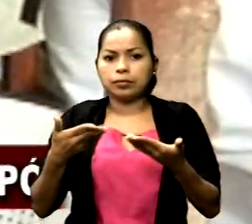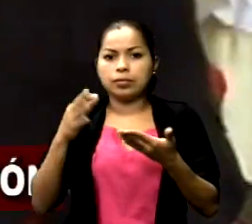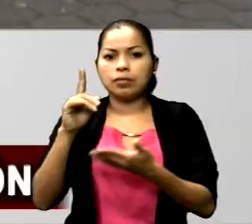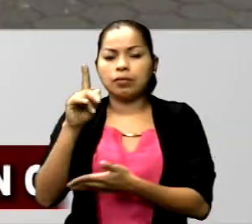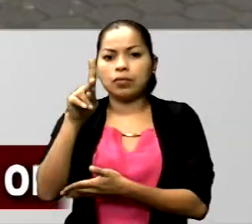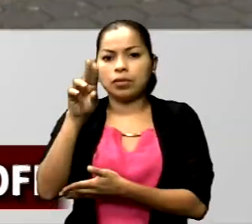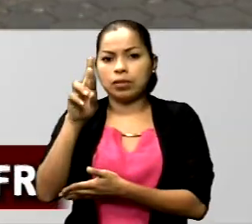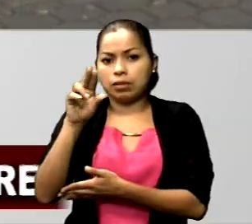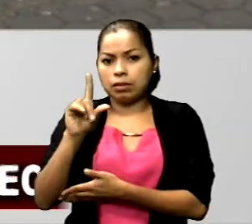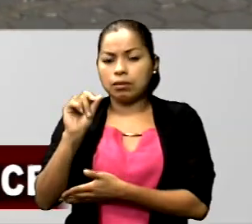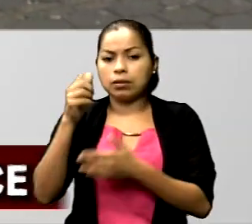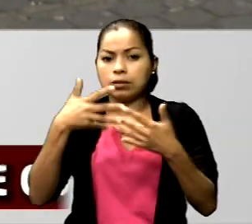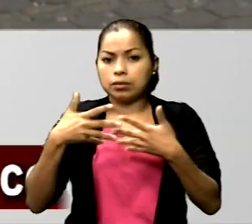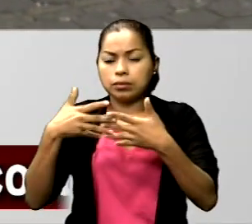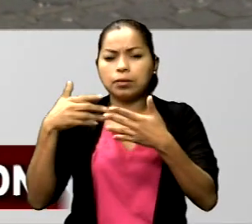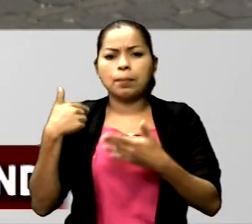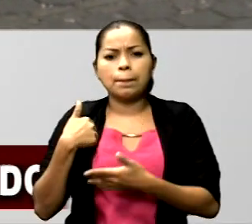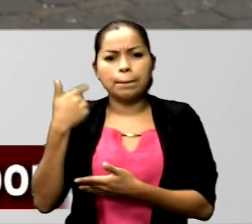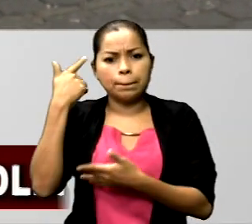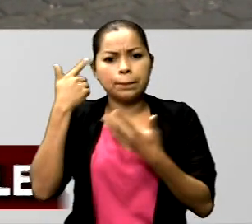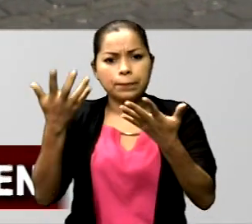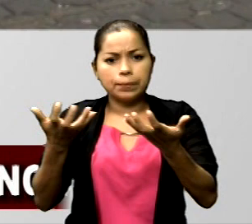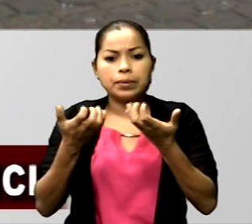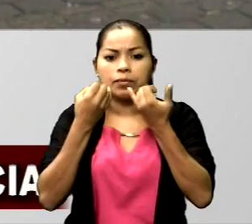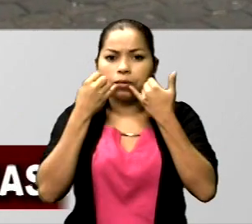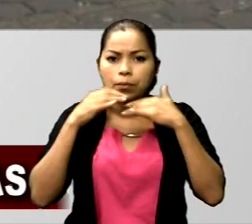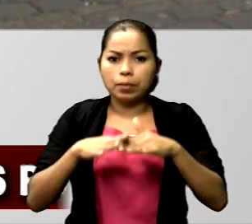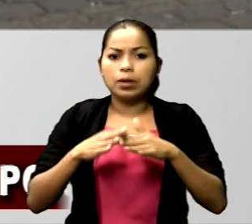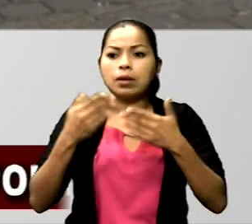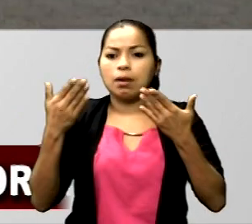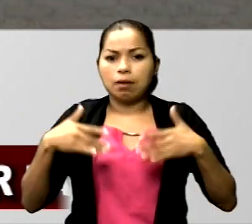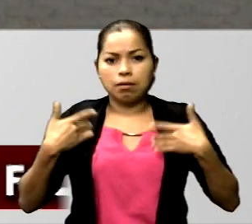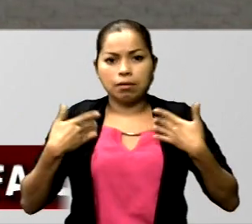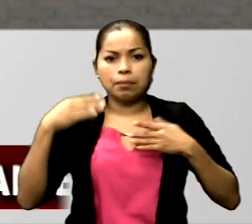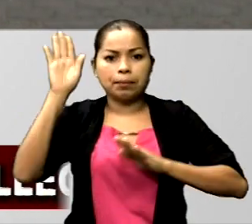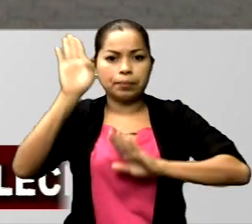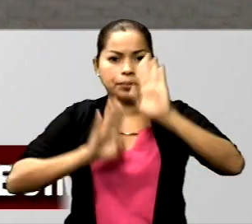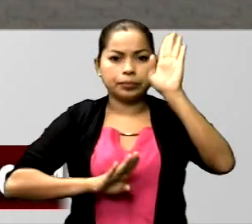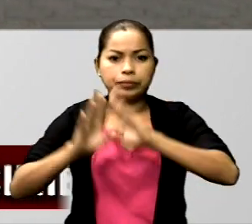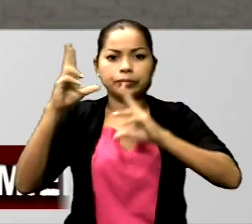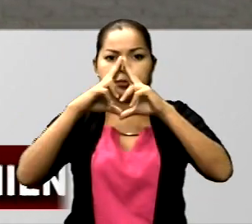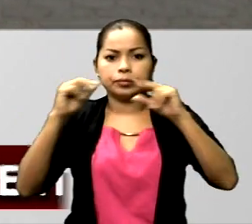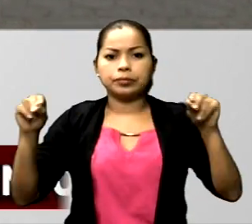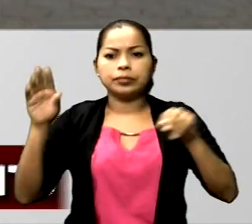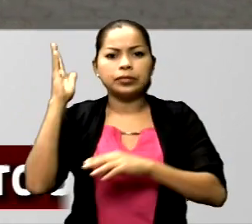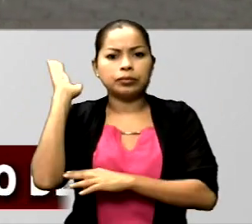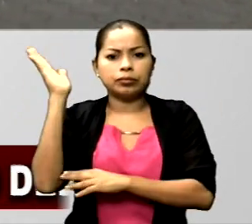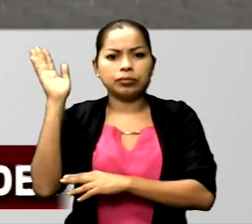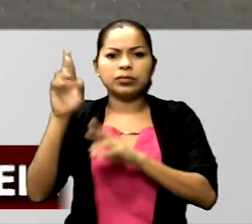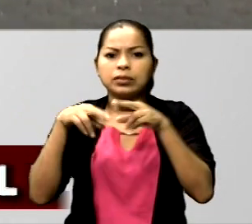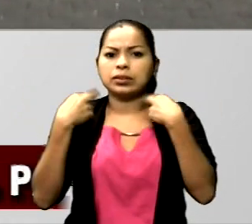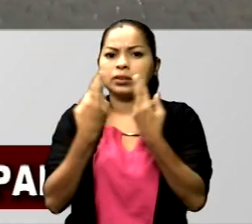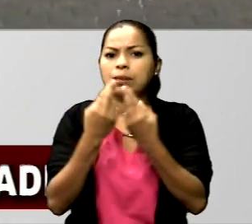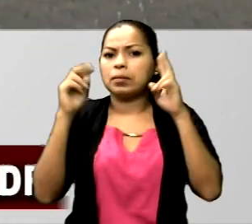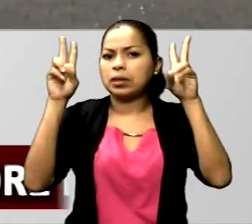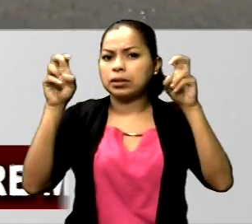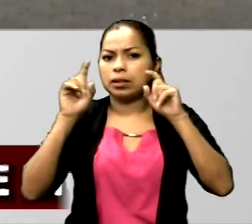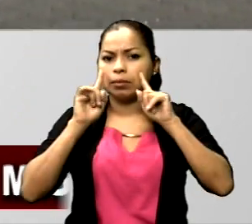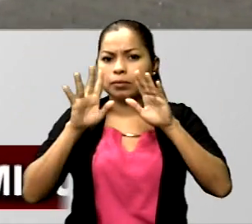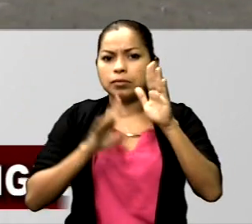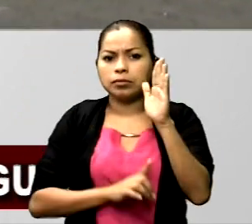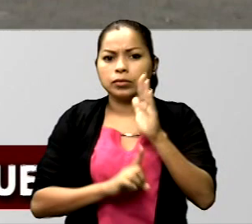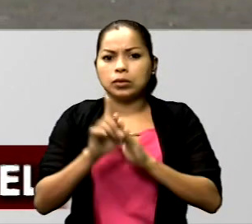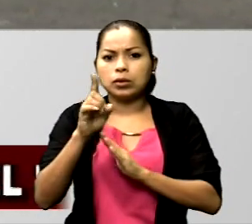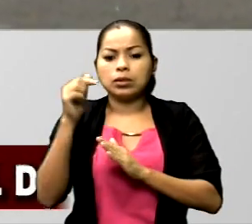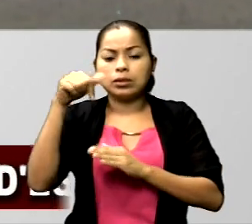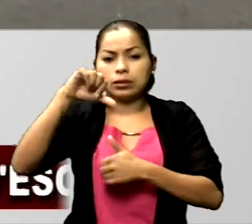Florida. Queremos destacar la participación de nuestro país en la Conferencia sobre Prosperidad y Seguridad en Centroamérica que